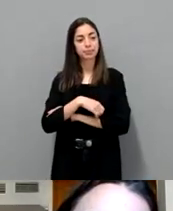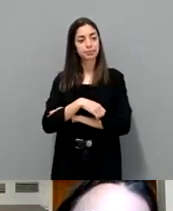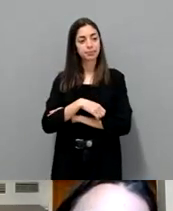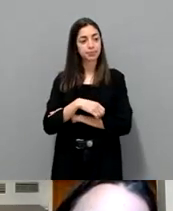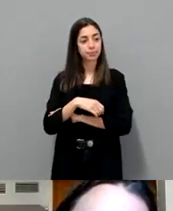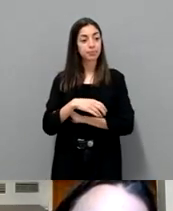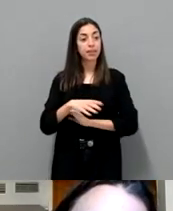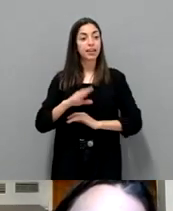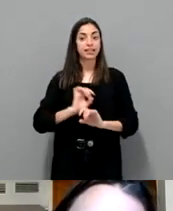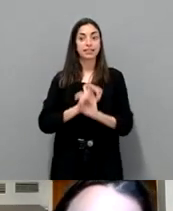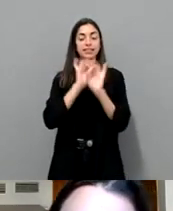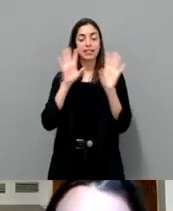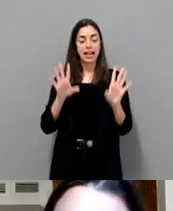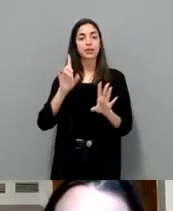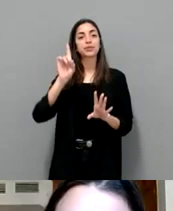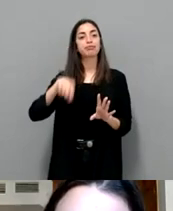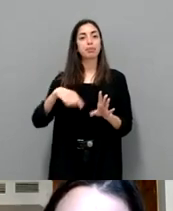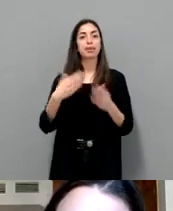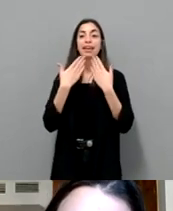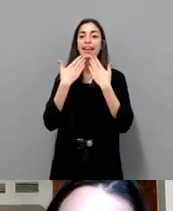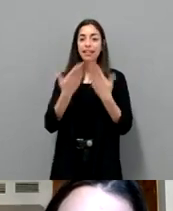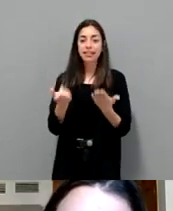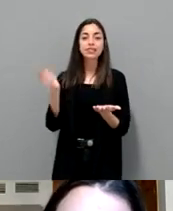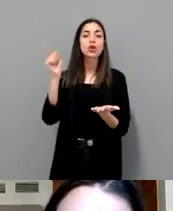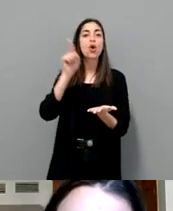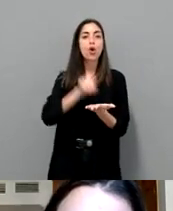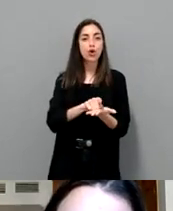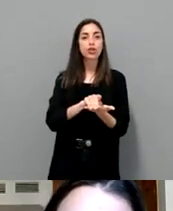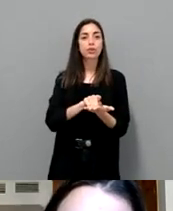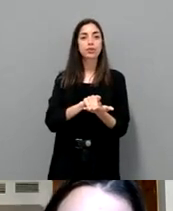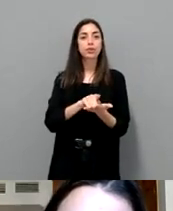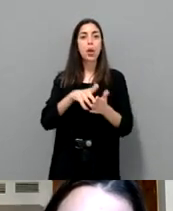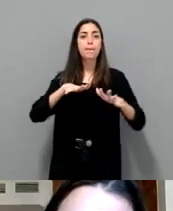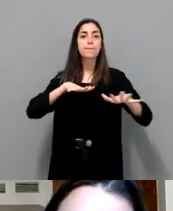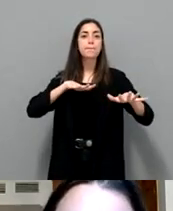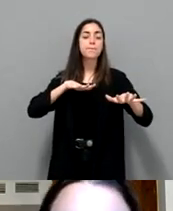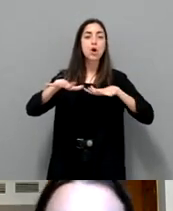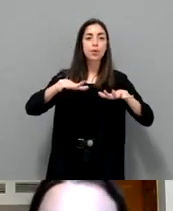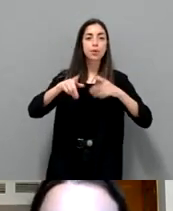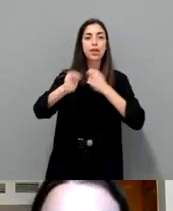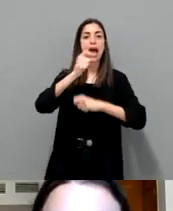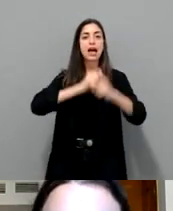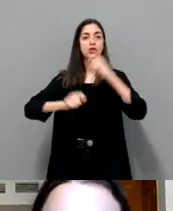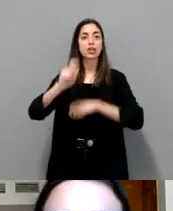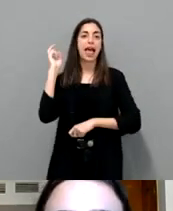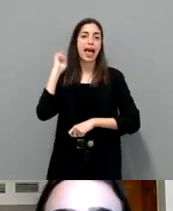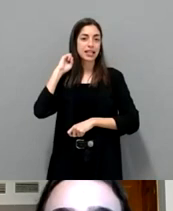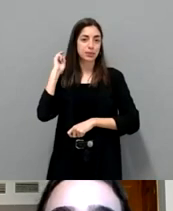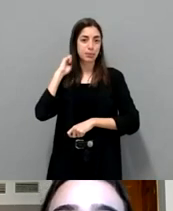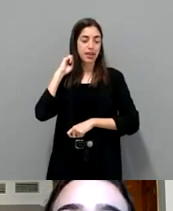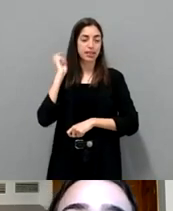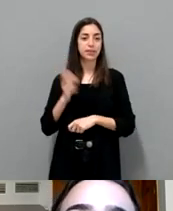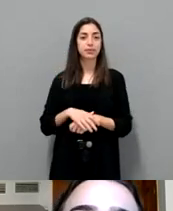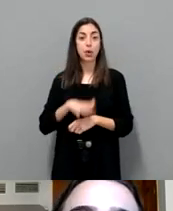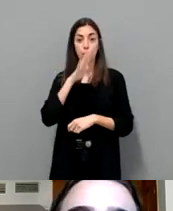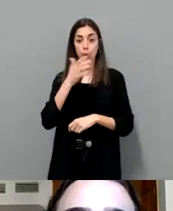Y por supuesto, gracias una vez más al movimiento asociativo ASPACE, porque sin